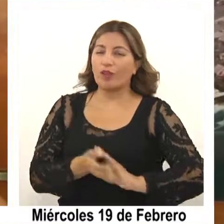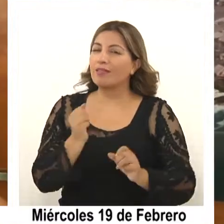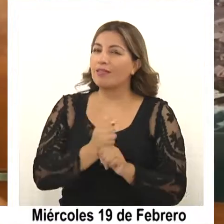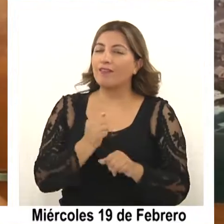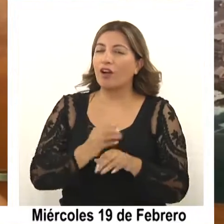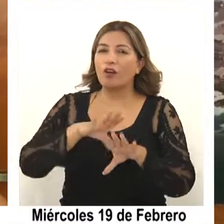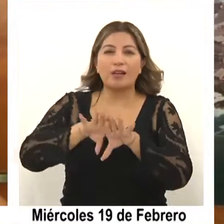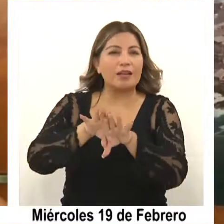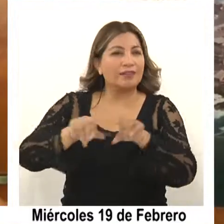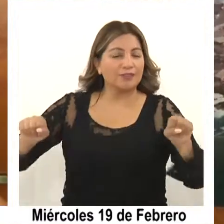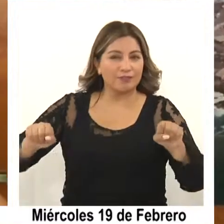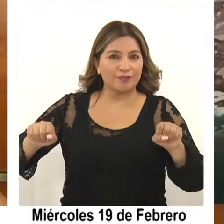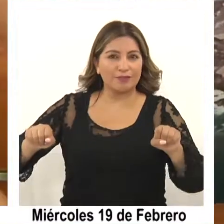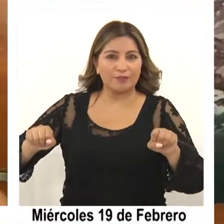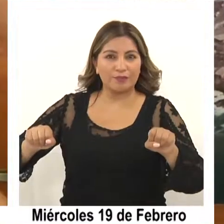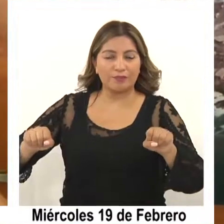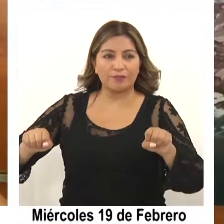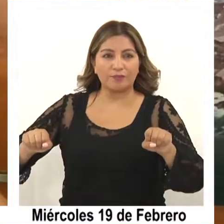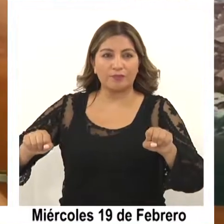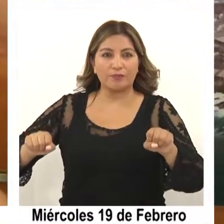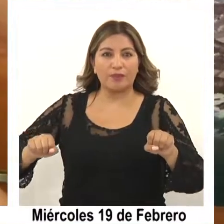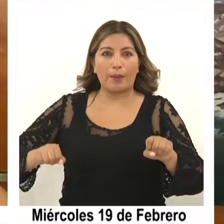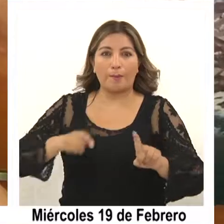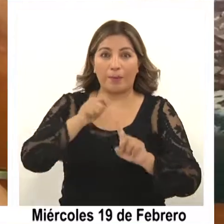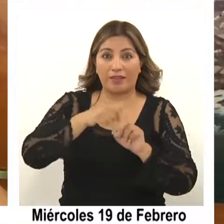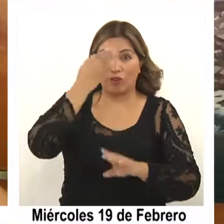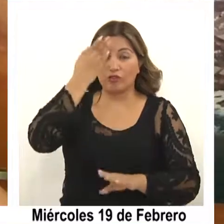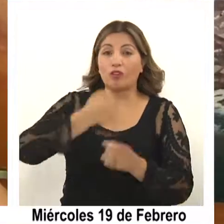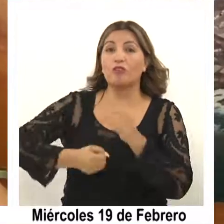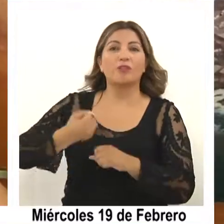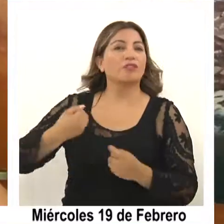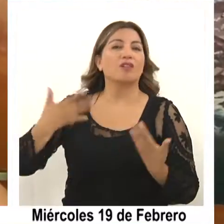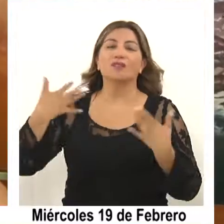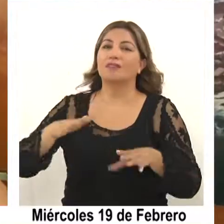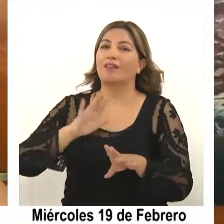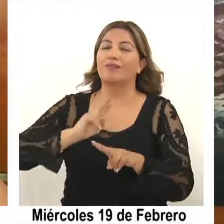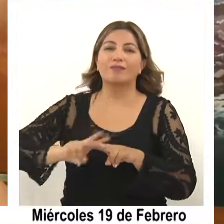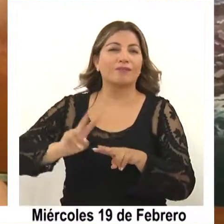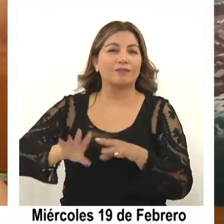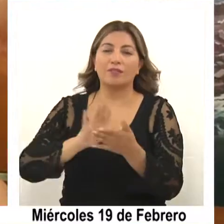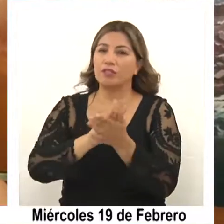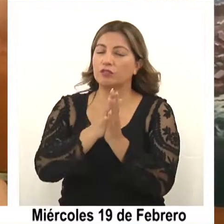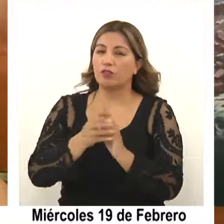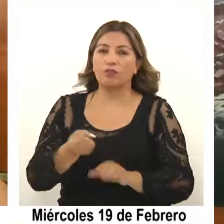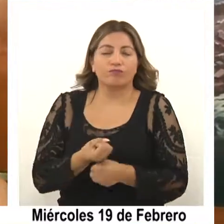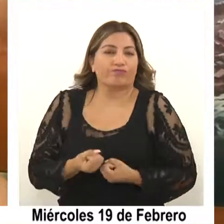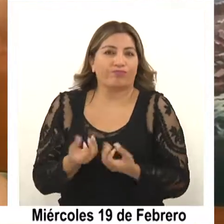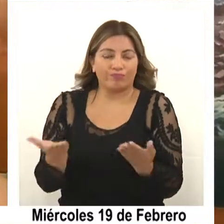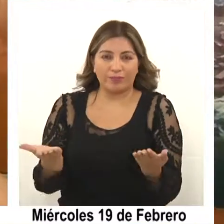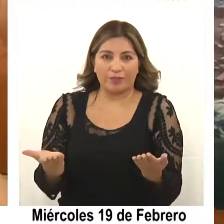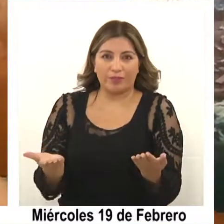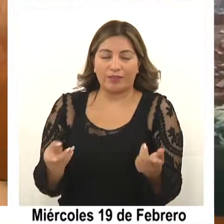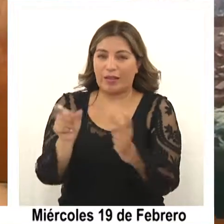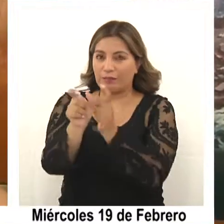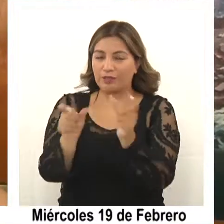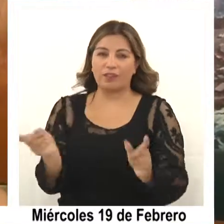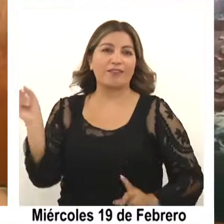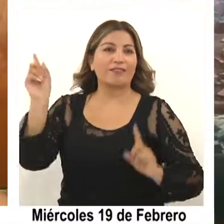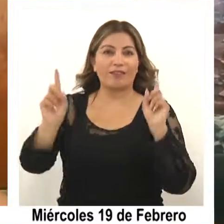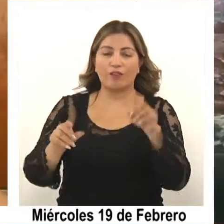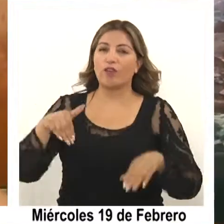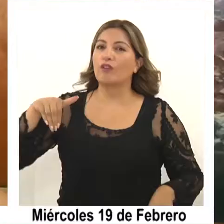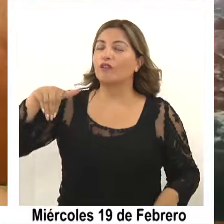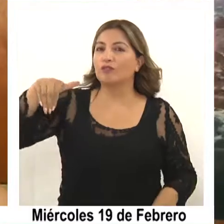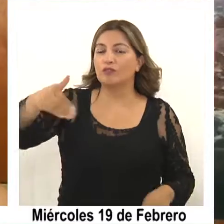las obras de reconstrucción las terminamos en agosto del año más habló tanto tenemos el terminal completamente a disposición de los pasajeros de los